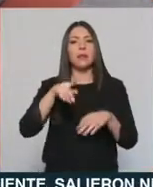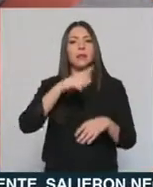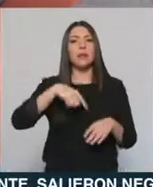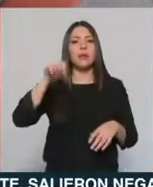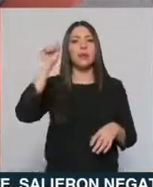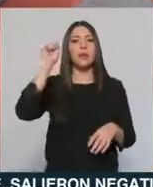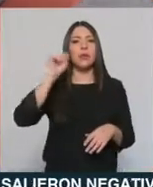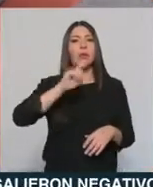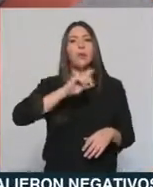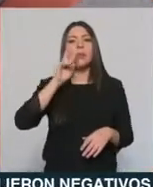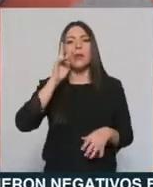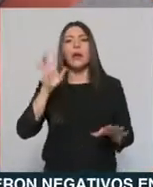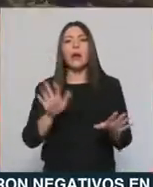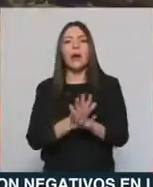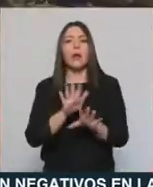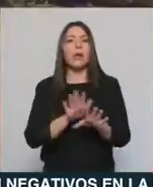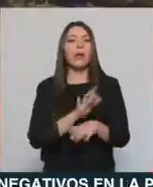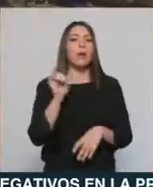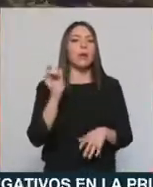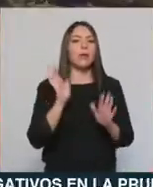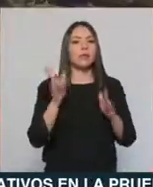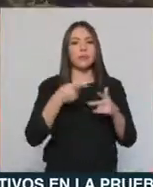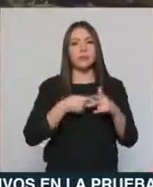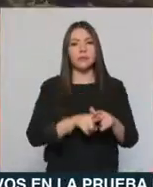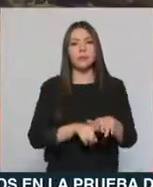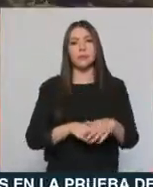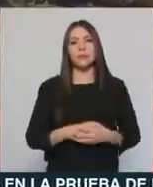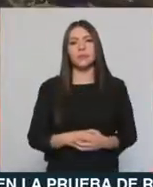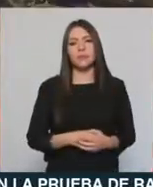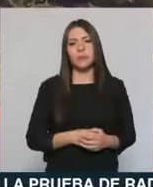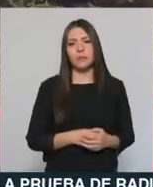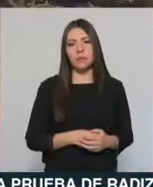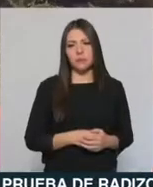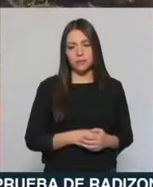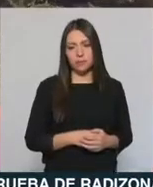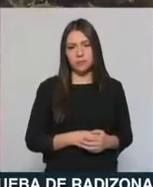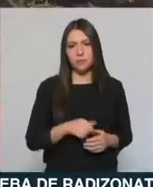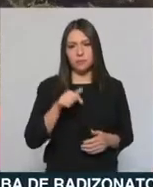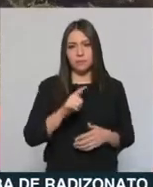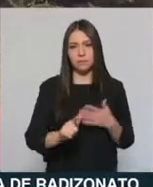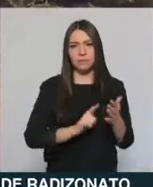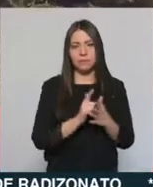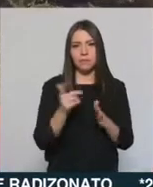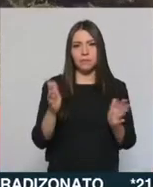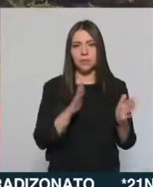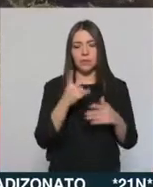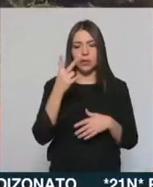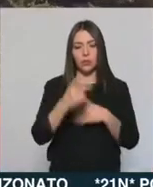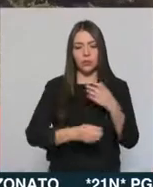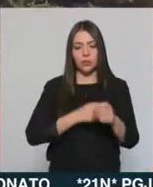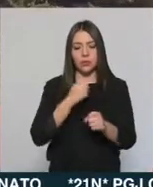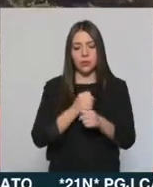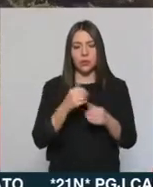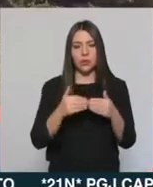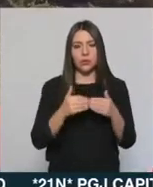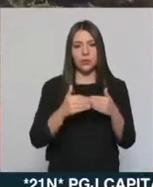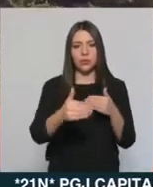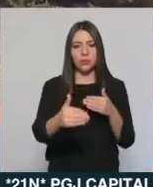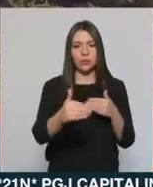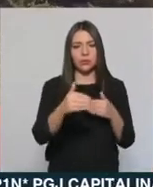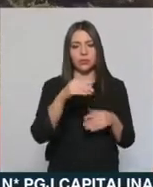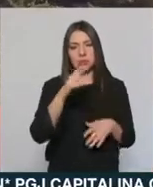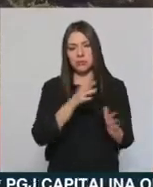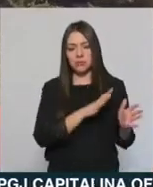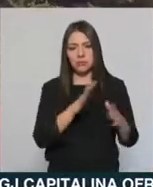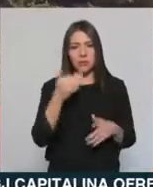sindicalizados, podrán ver estos cambios? Bueno, esta reforma todavía tiene un periodo de 2 años para que se va a promulgar por parte del presidente y